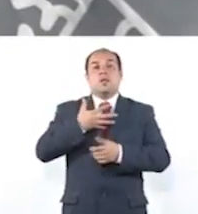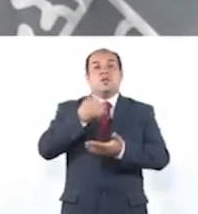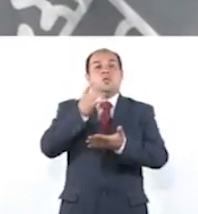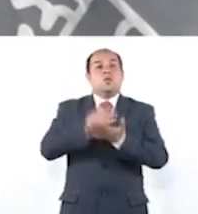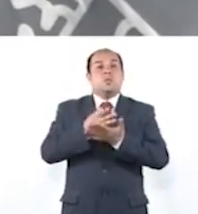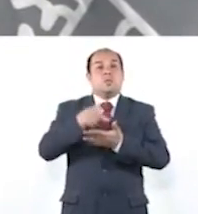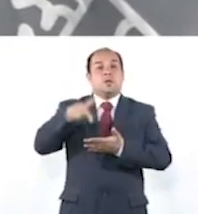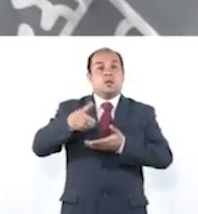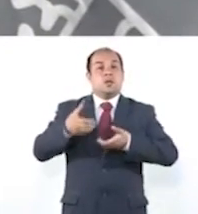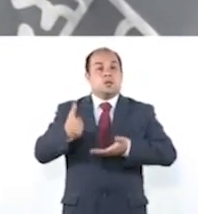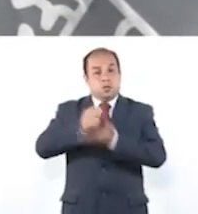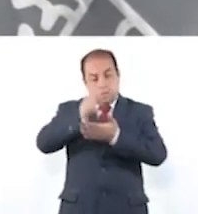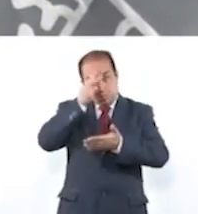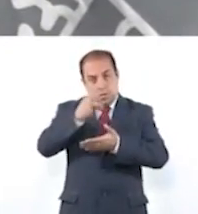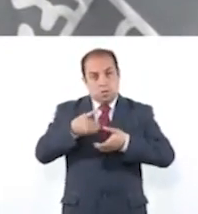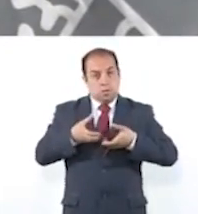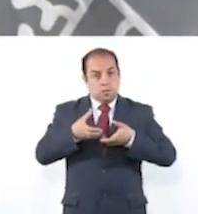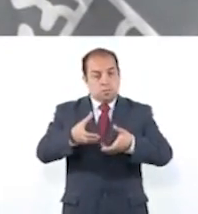en la Ciudad de México.